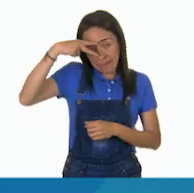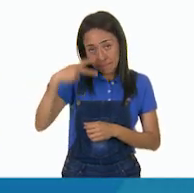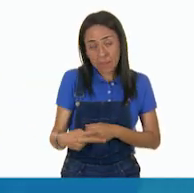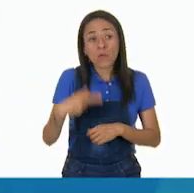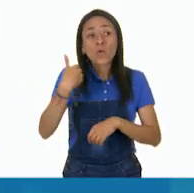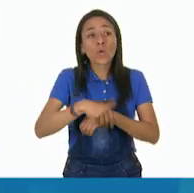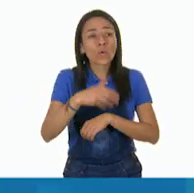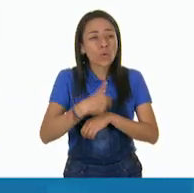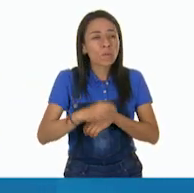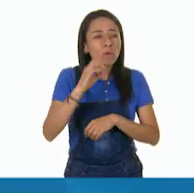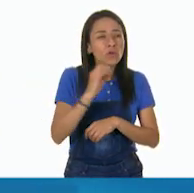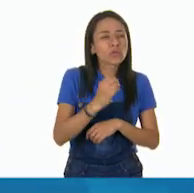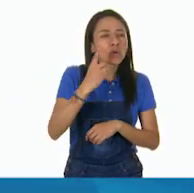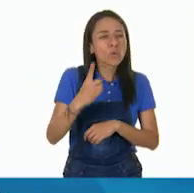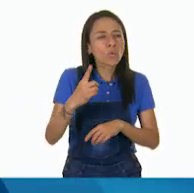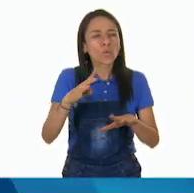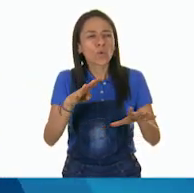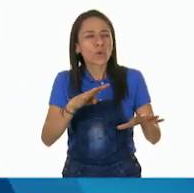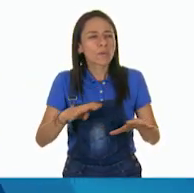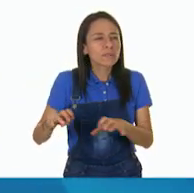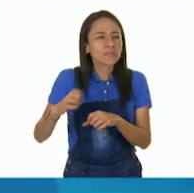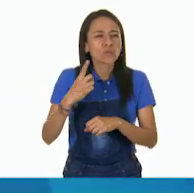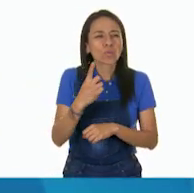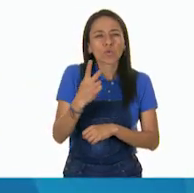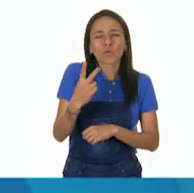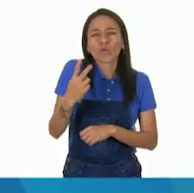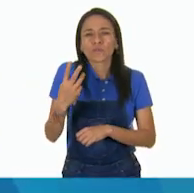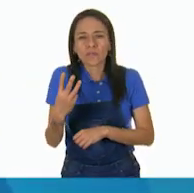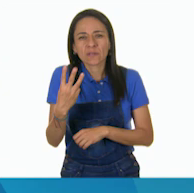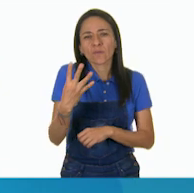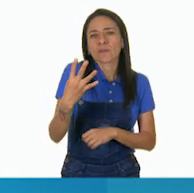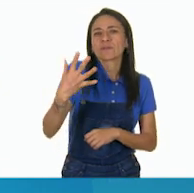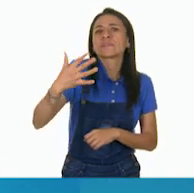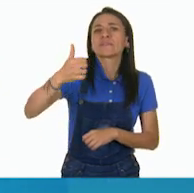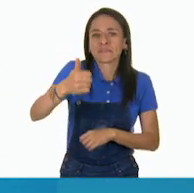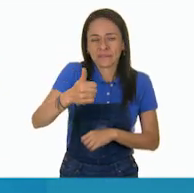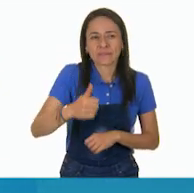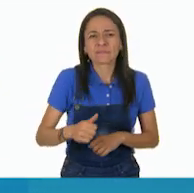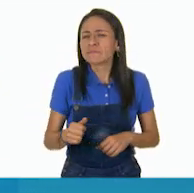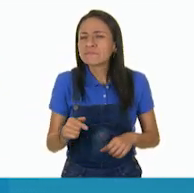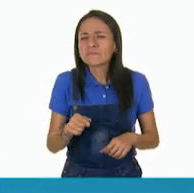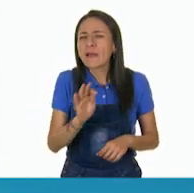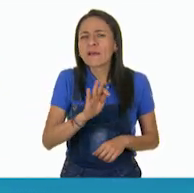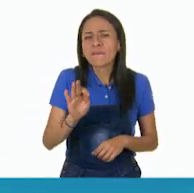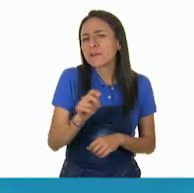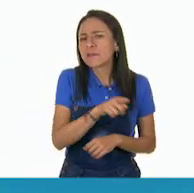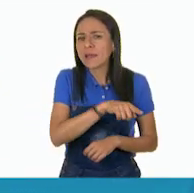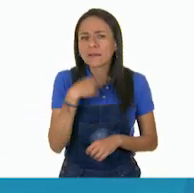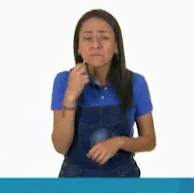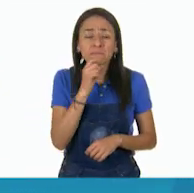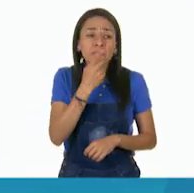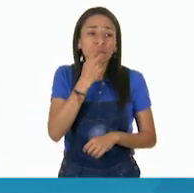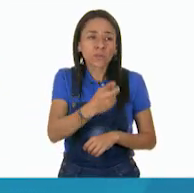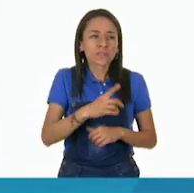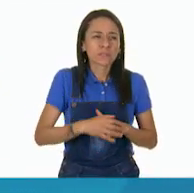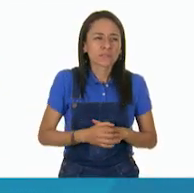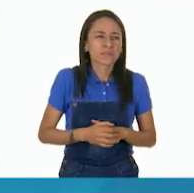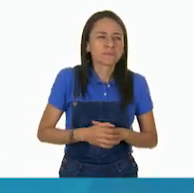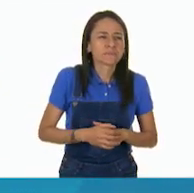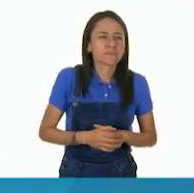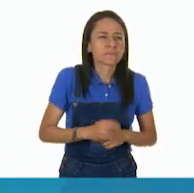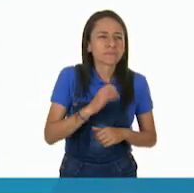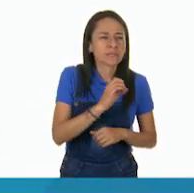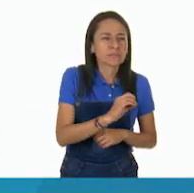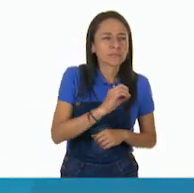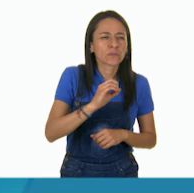900 123456 la caducidad que dice que es hasta el 01/05/2011